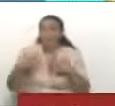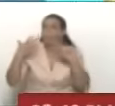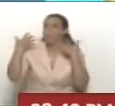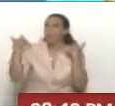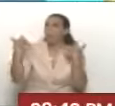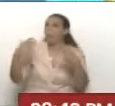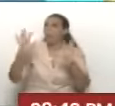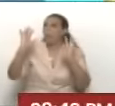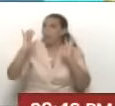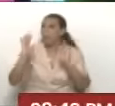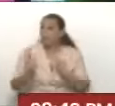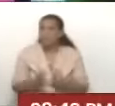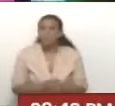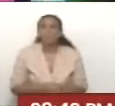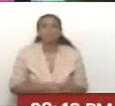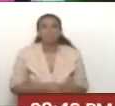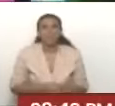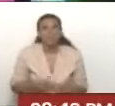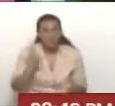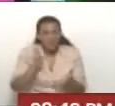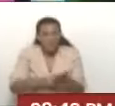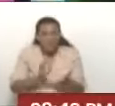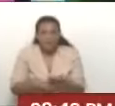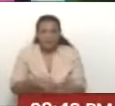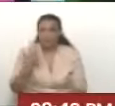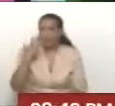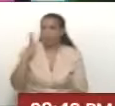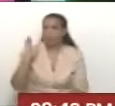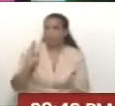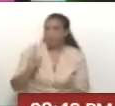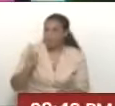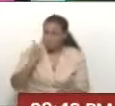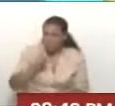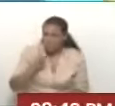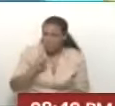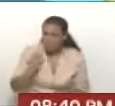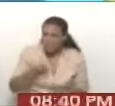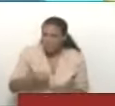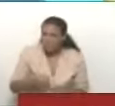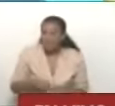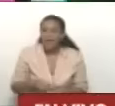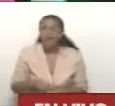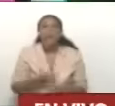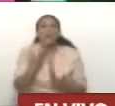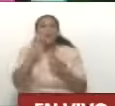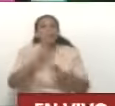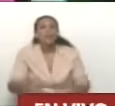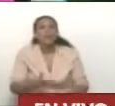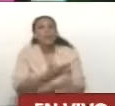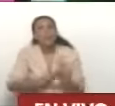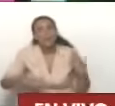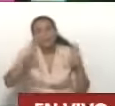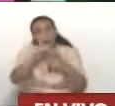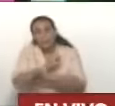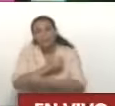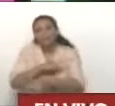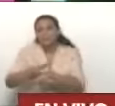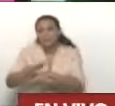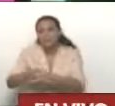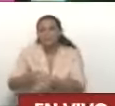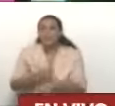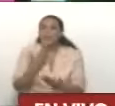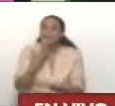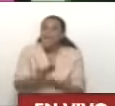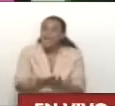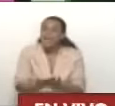¿Ah? Así que bueno, Victoria. Victoria, ¿cómo estás? Buenas noches, presidente. Bueno,